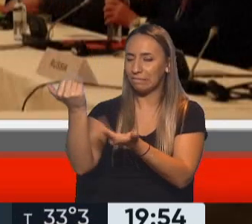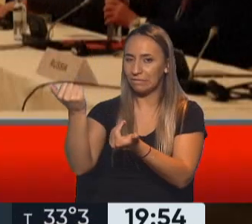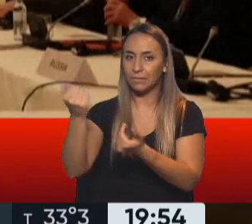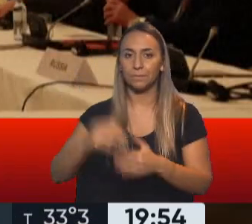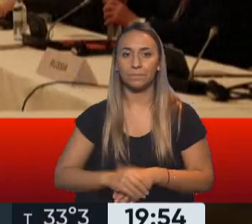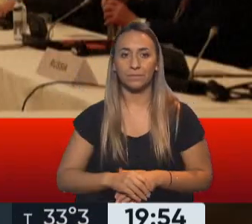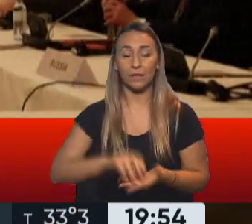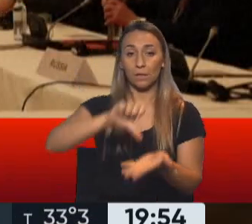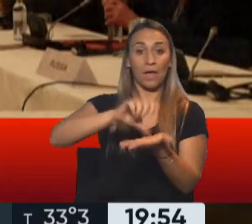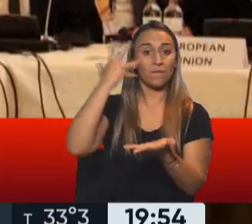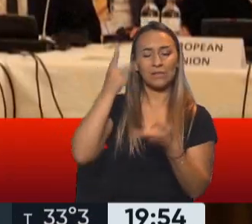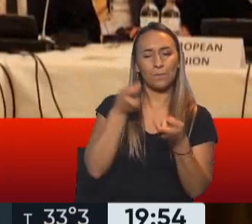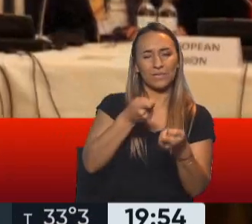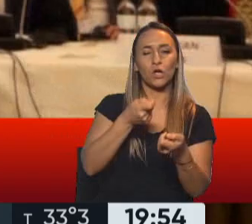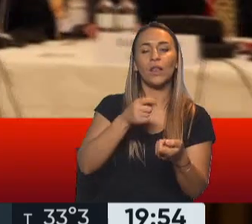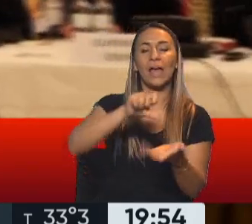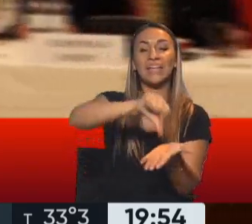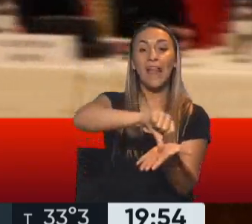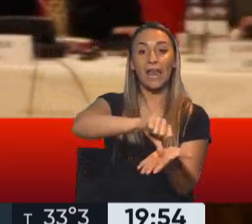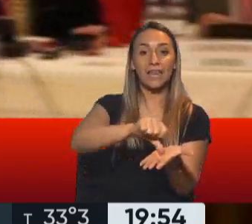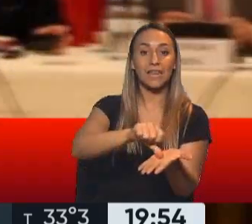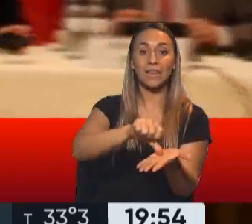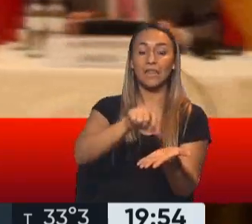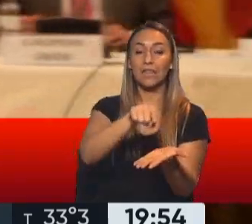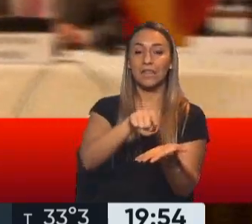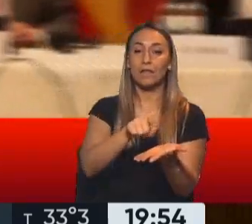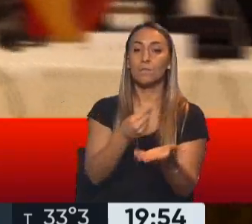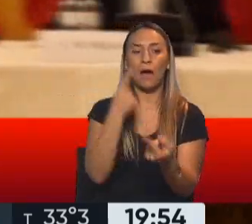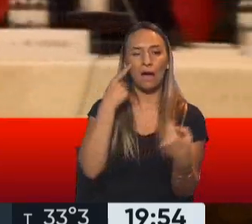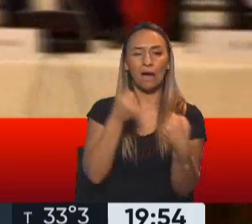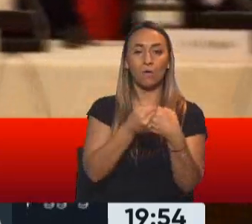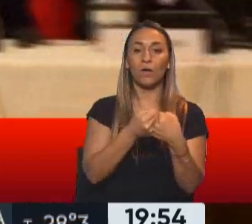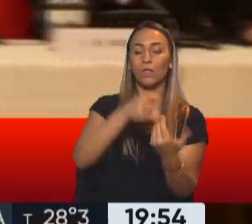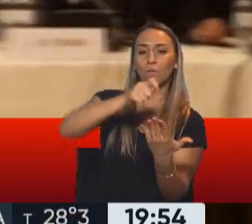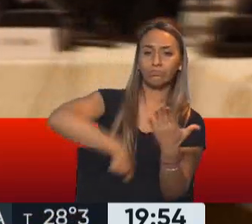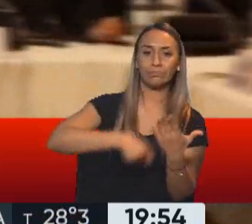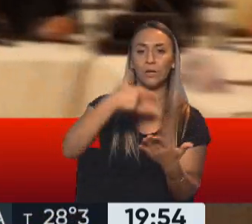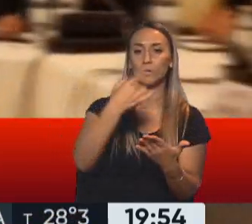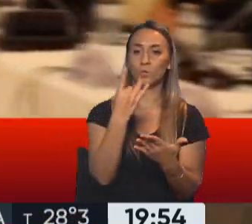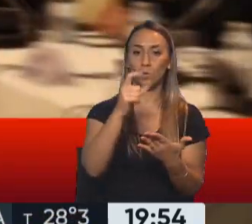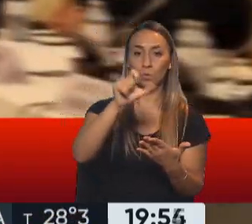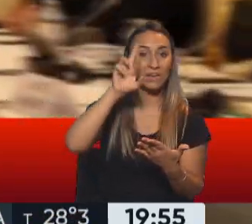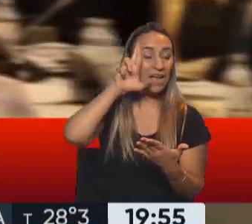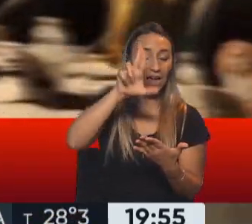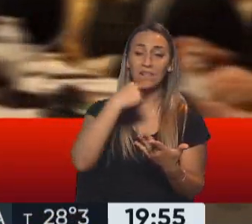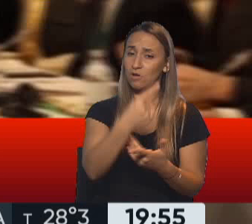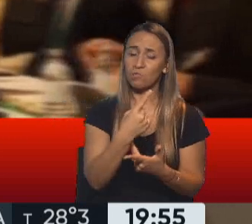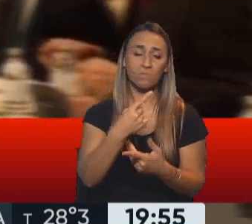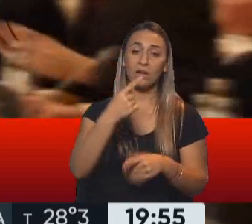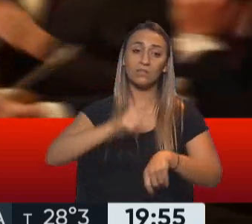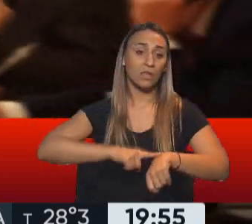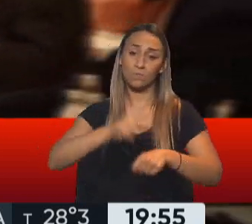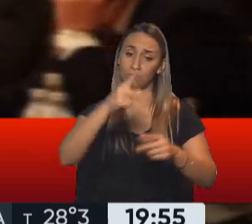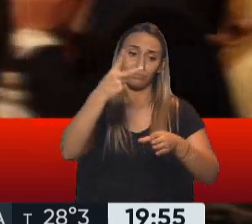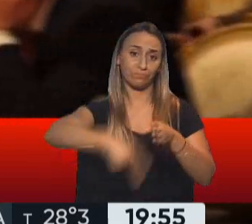Francia presiona a Irán por acuerdo nuclear. La cancillería gala afirmó que el plazo para definir un nuevo pacto se